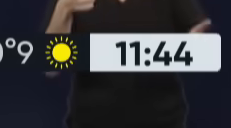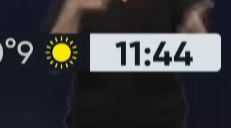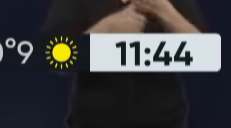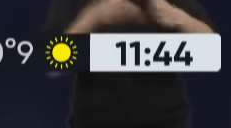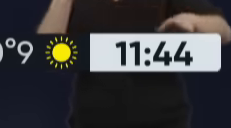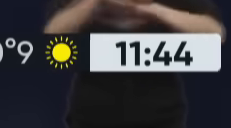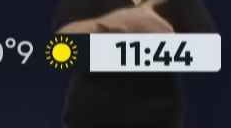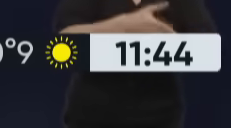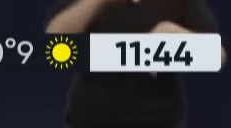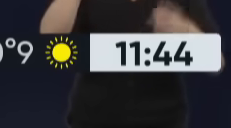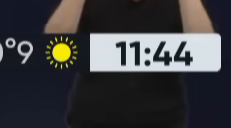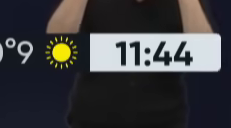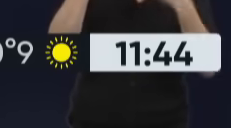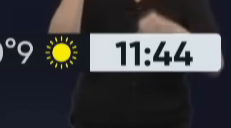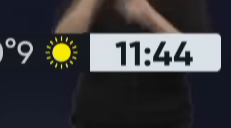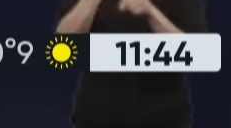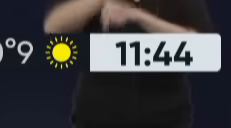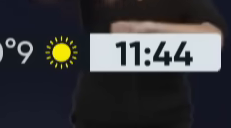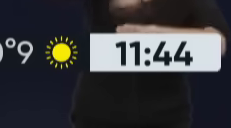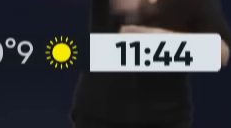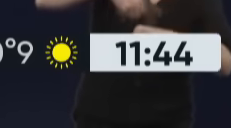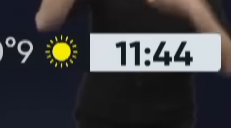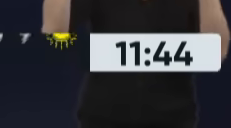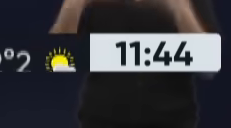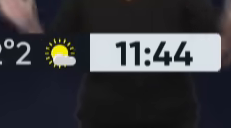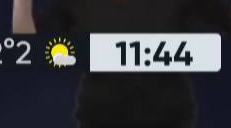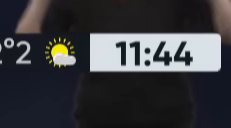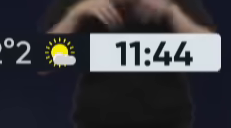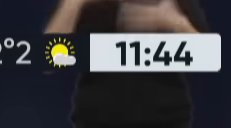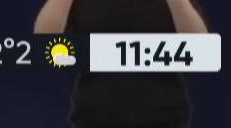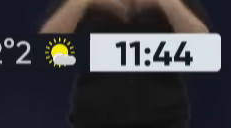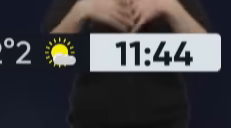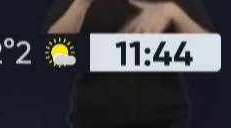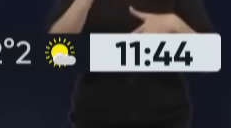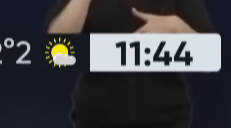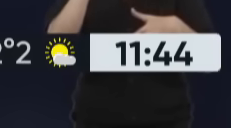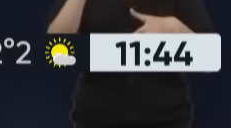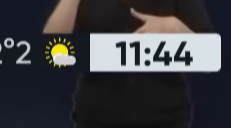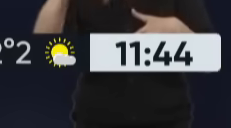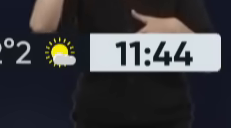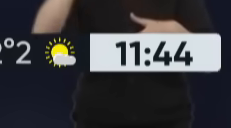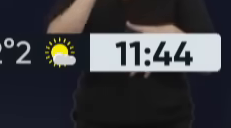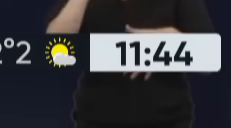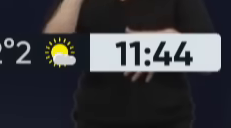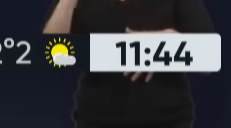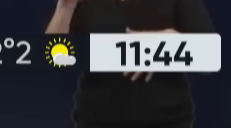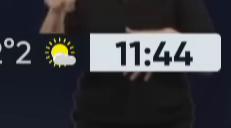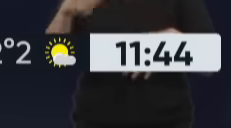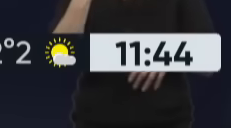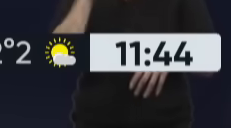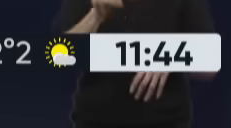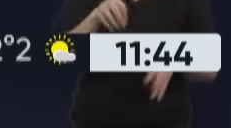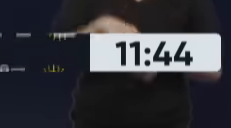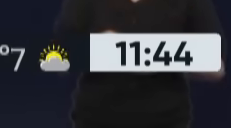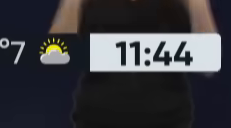claramente el sistema biométrico trajo tal vez un agravamiento de este reclamo en virtud